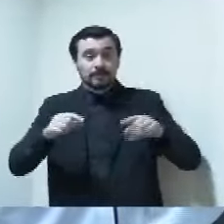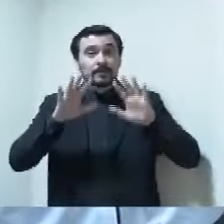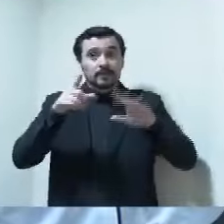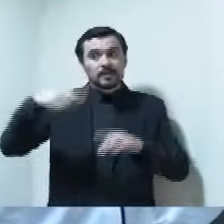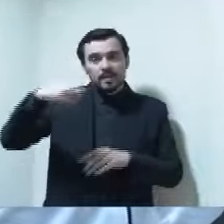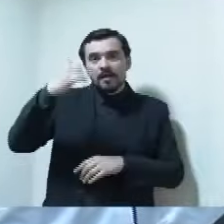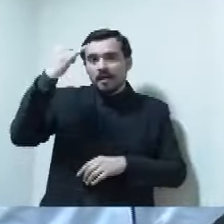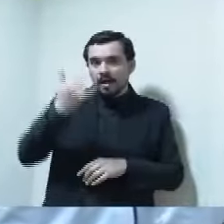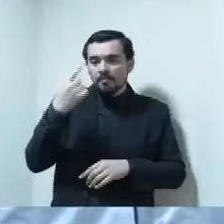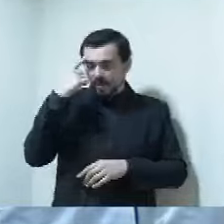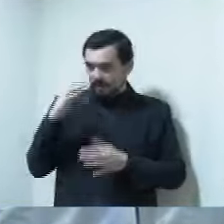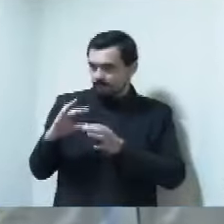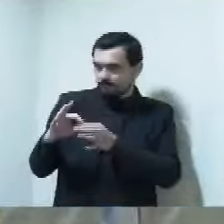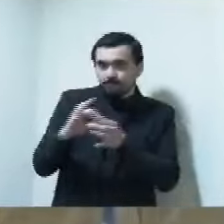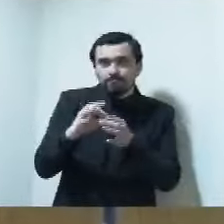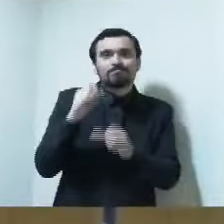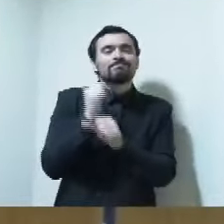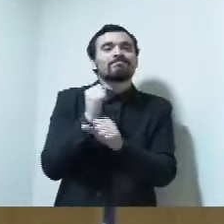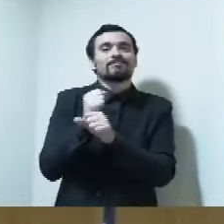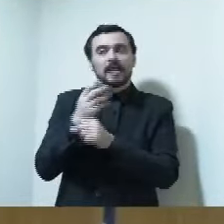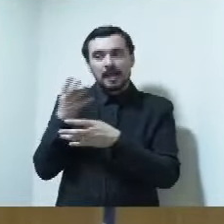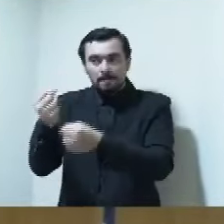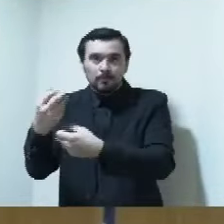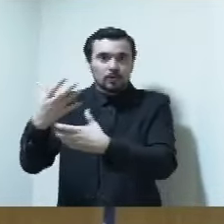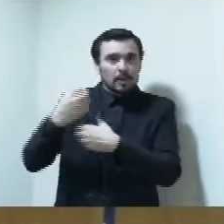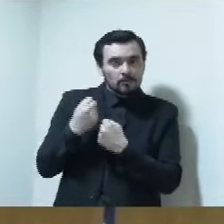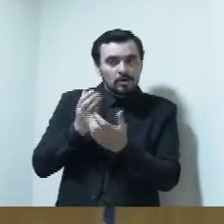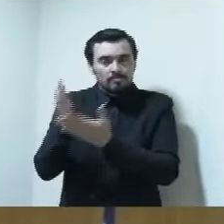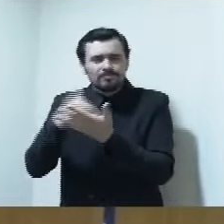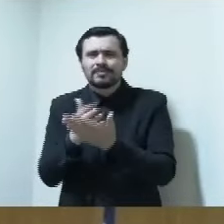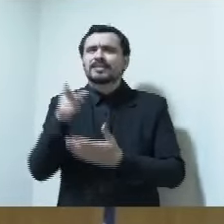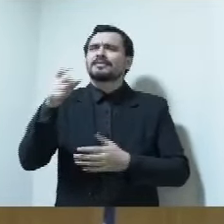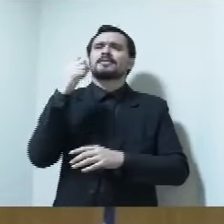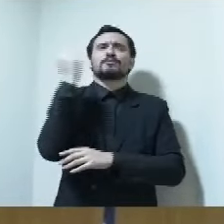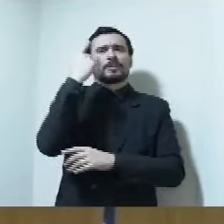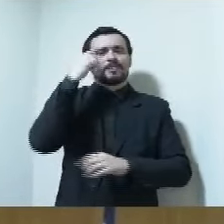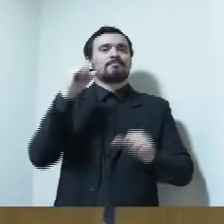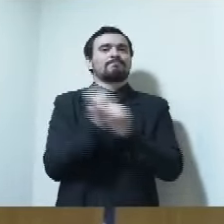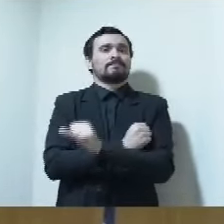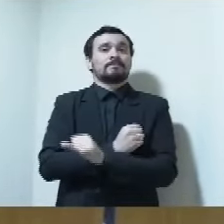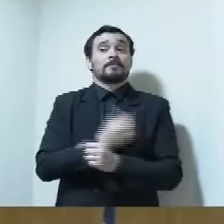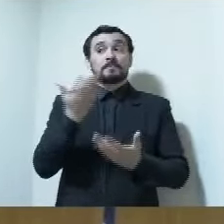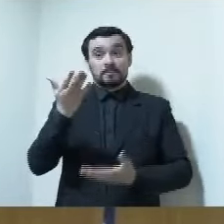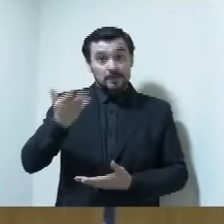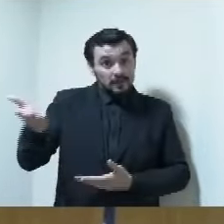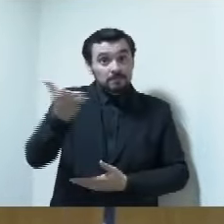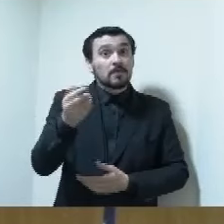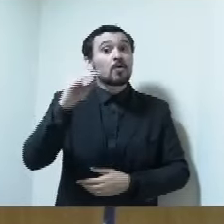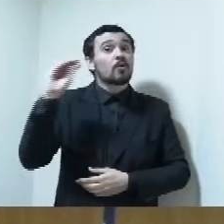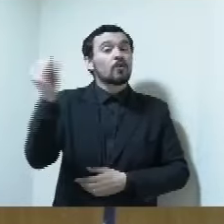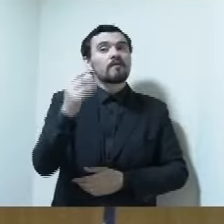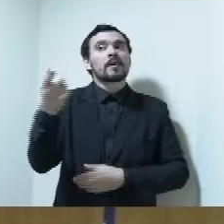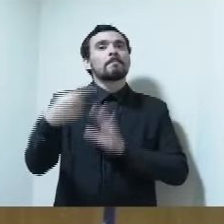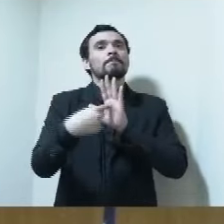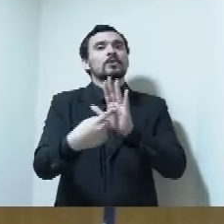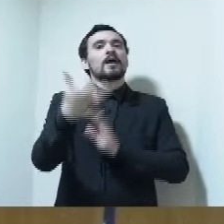su capacidad para trabajar en equipo y apoyarse mutuamente, lo cual es fundamental para su éxito. Estos jóvenes muestran